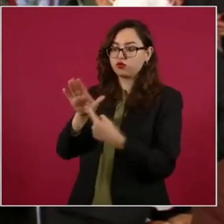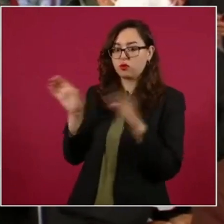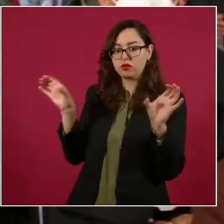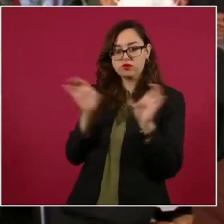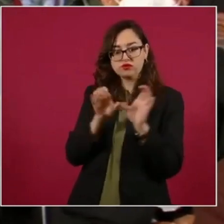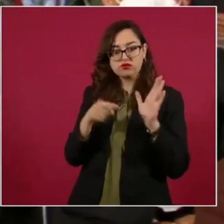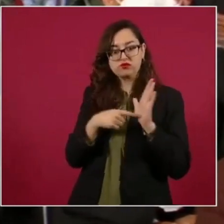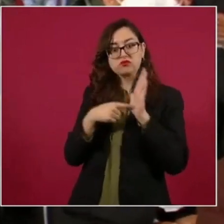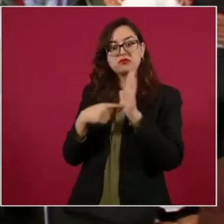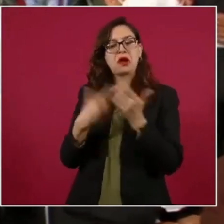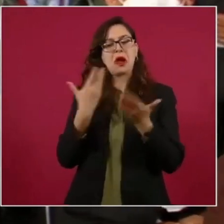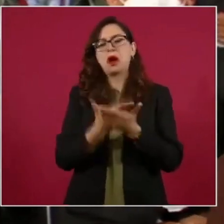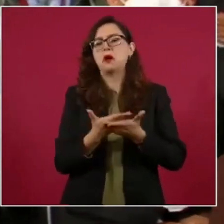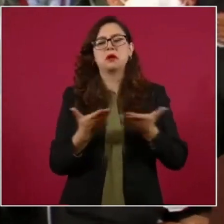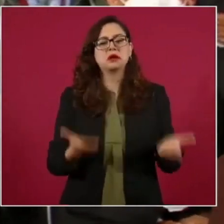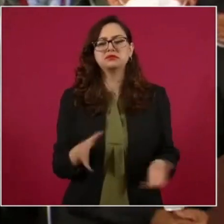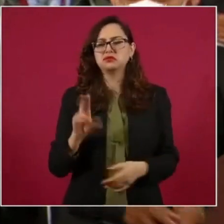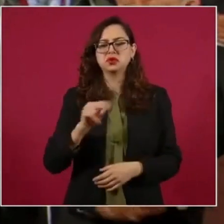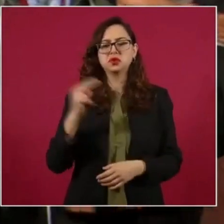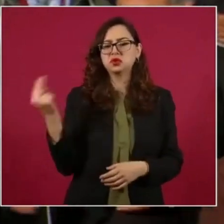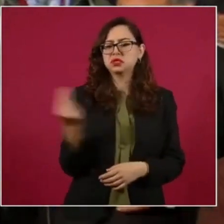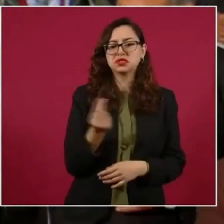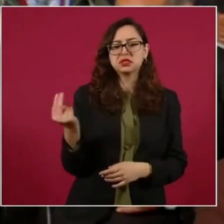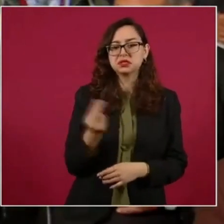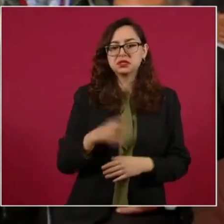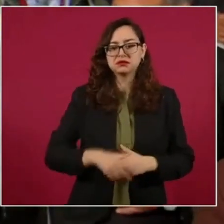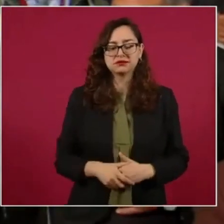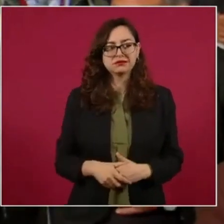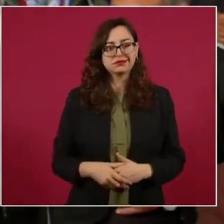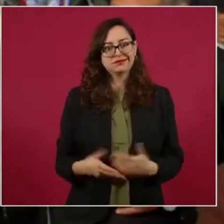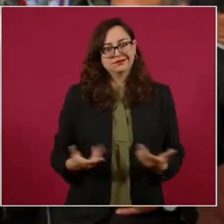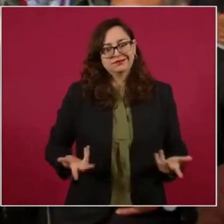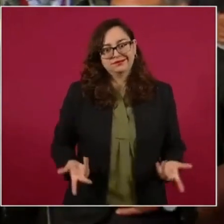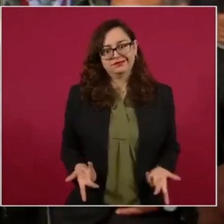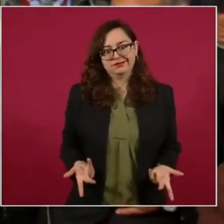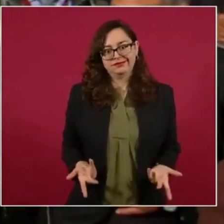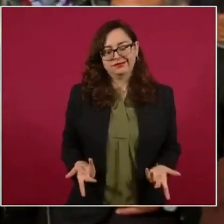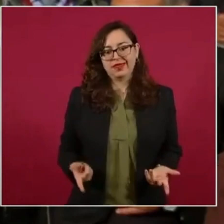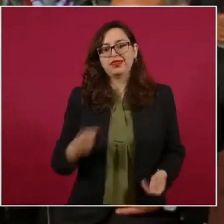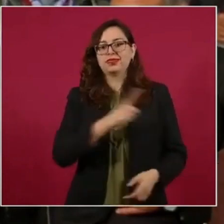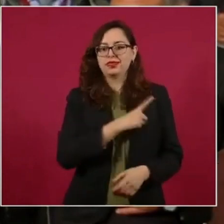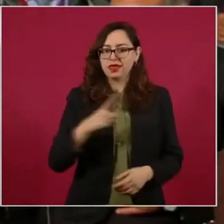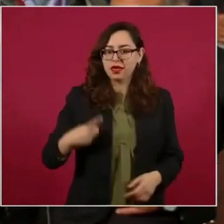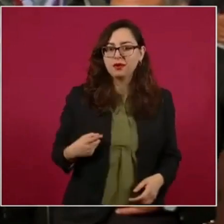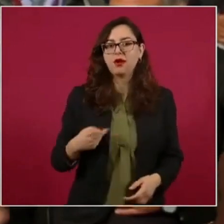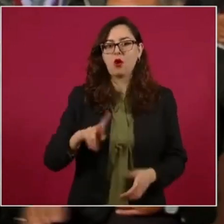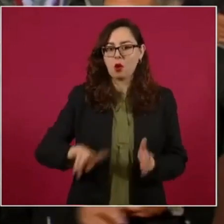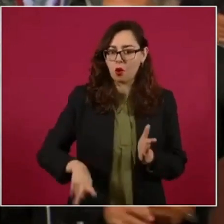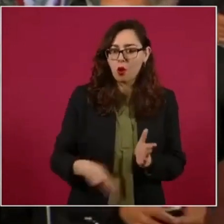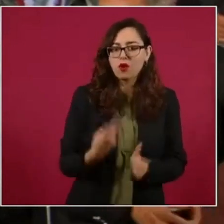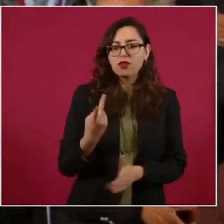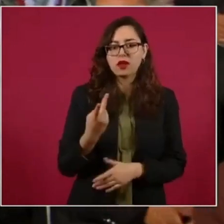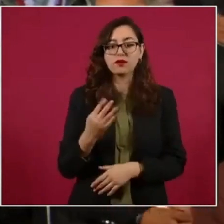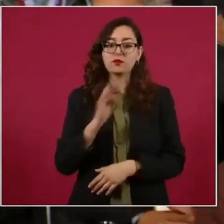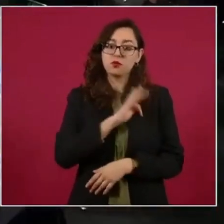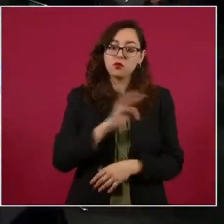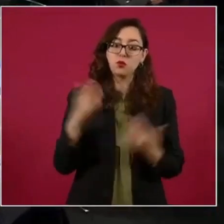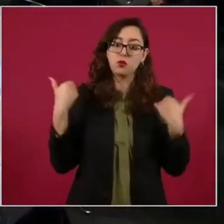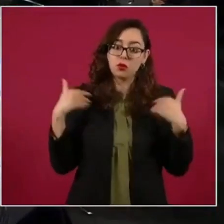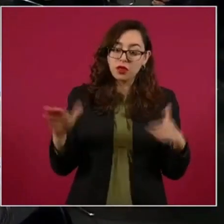No sé si se pudiera retomar para profesionalizar de nuevo a los locutores para la radio y televisión, señor presidente.